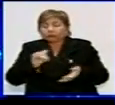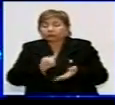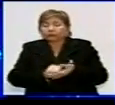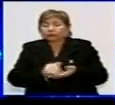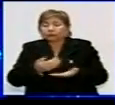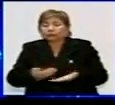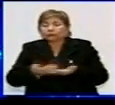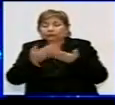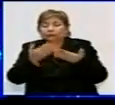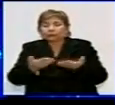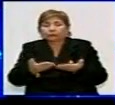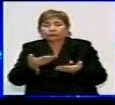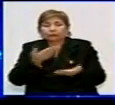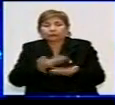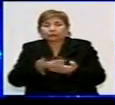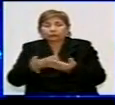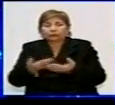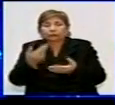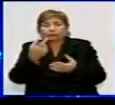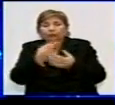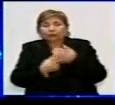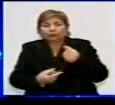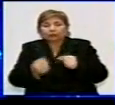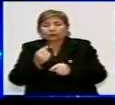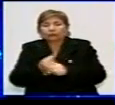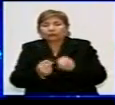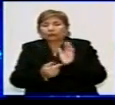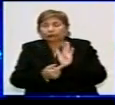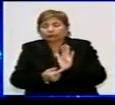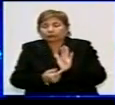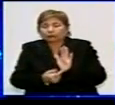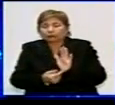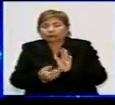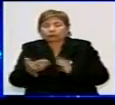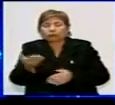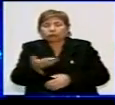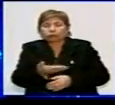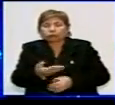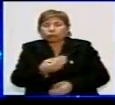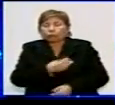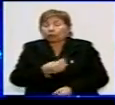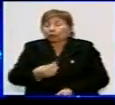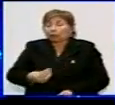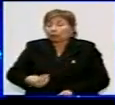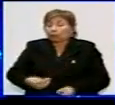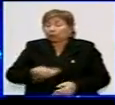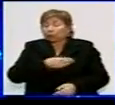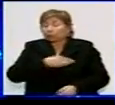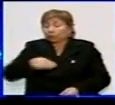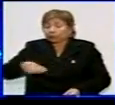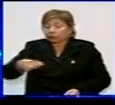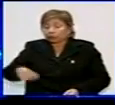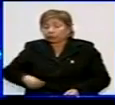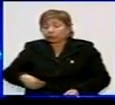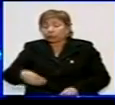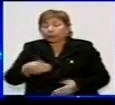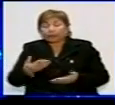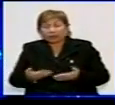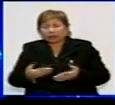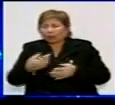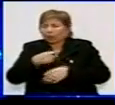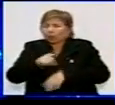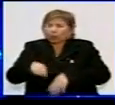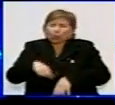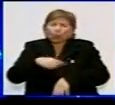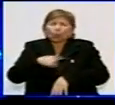alcance de una cuestión de confianza presentada por el ejecutivo bueno se ha debatido durante largas